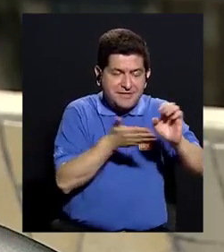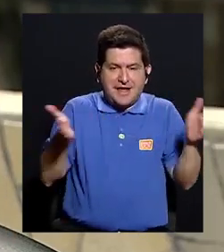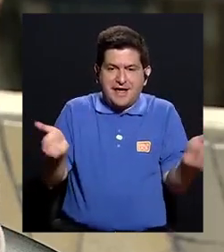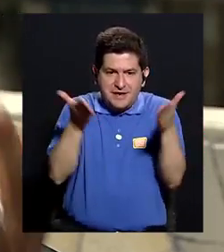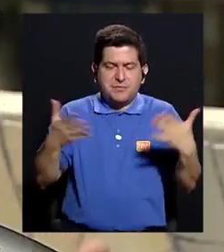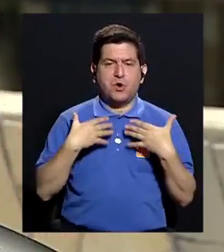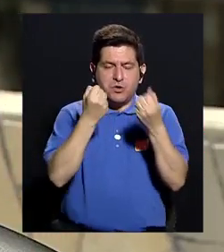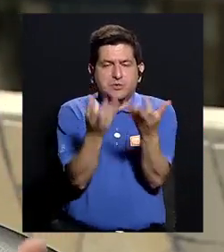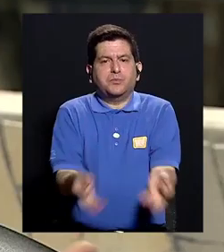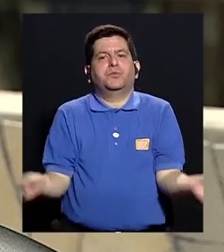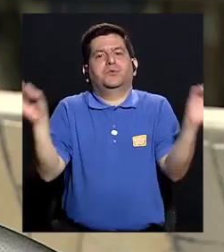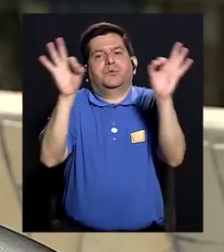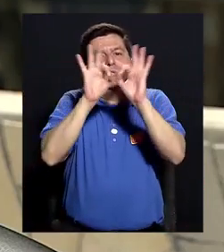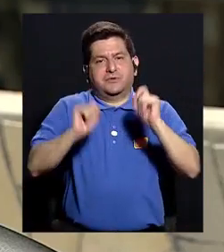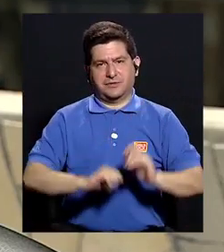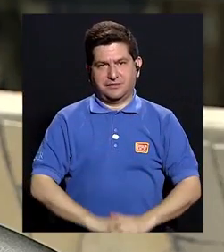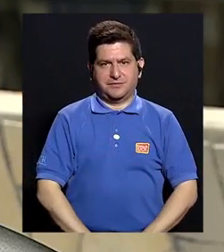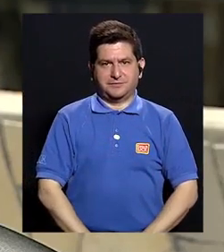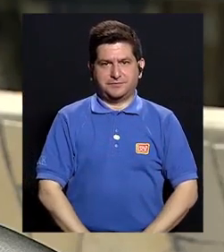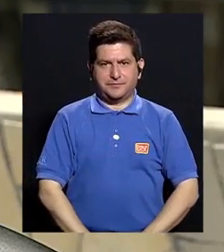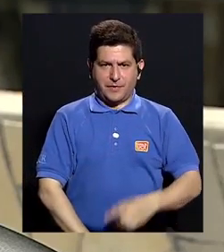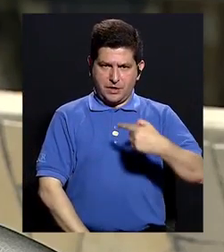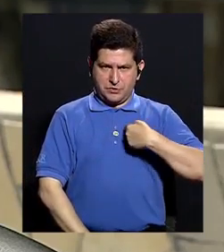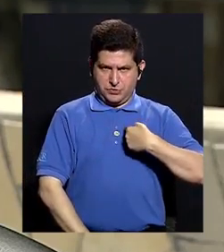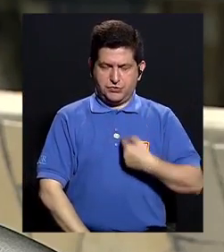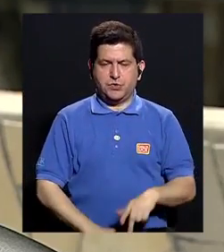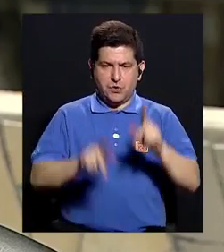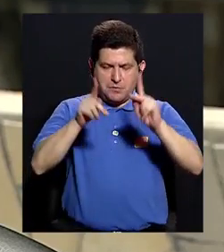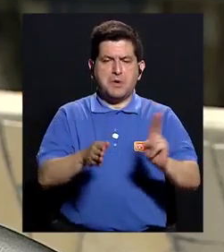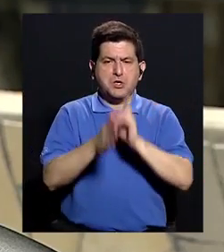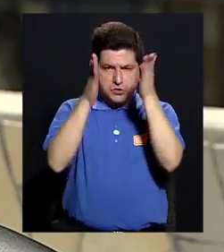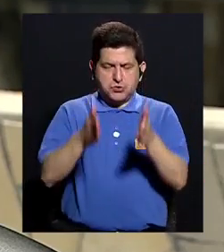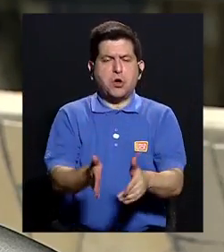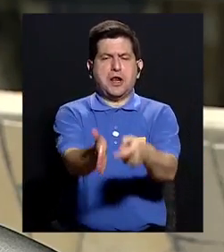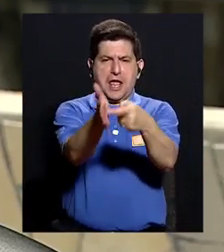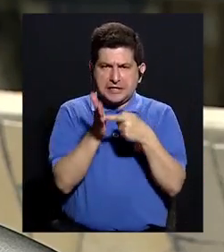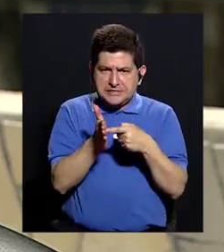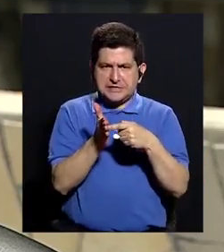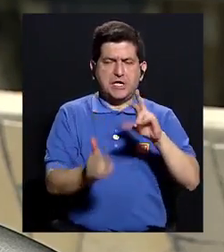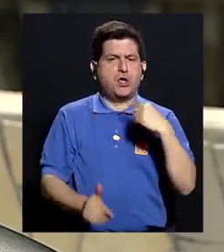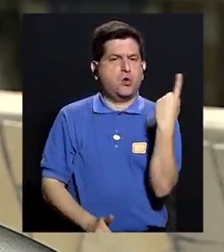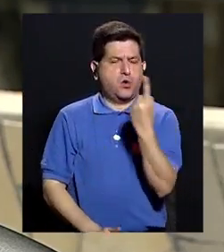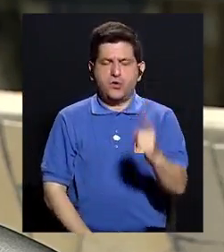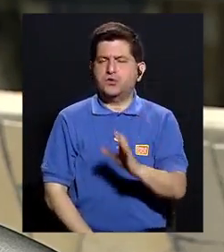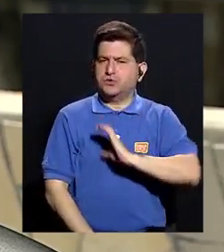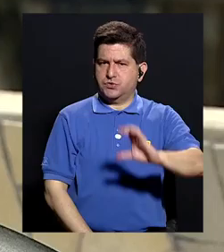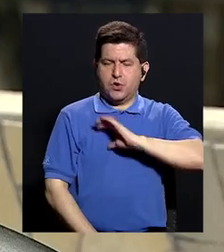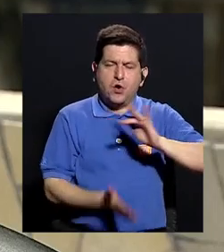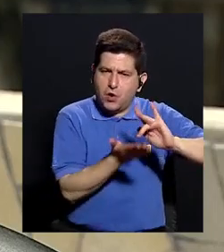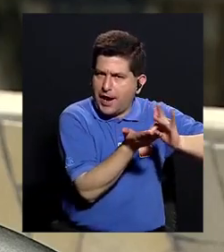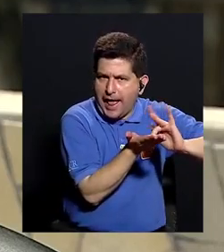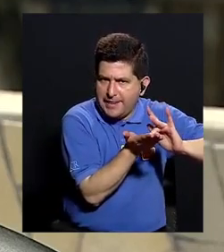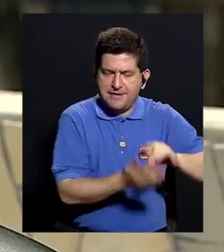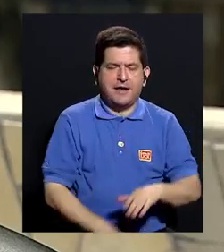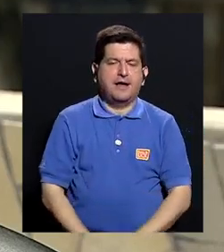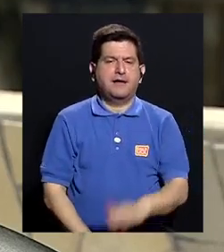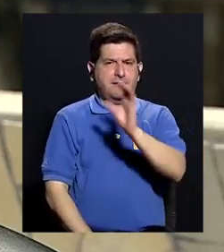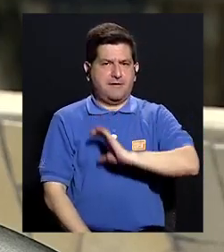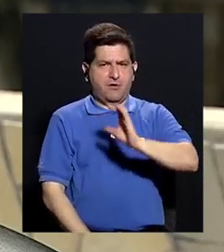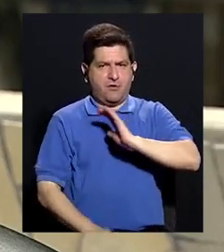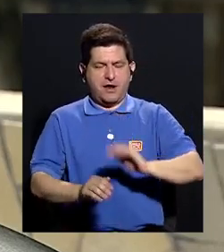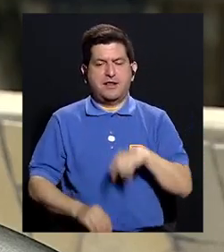prevención y la promoción de la salud son fundamentales. Entonces, yo como persona usuaria puedo exigir no solo calidad en los medicamentos,